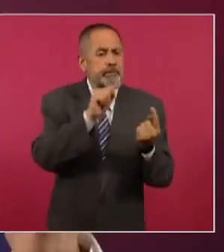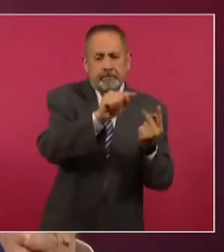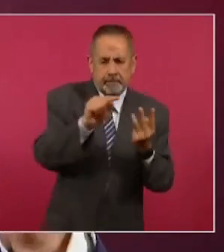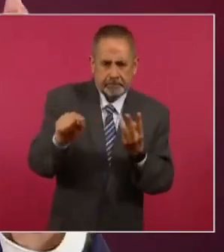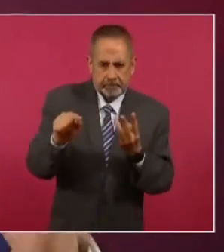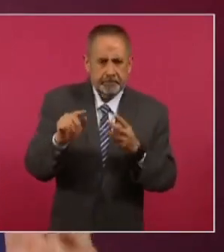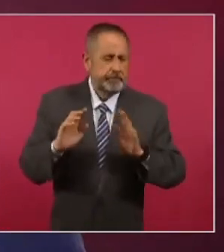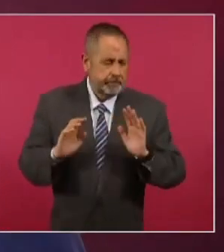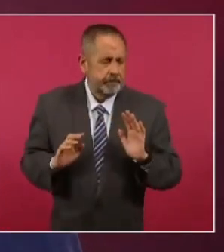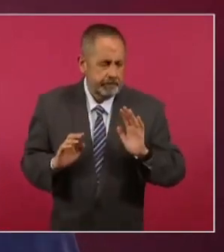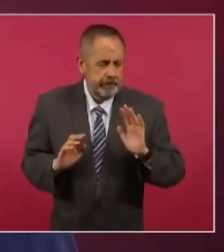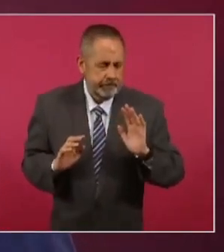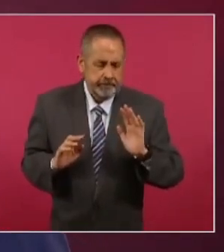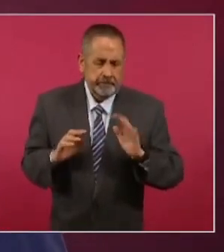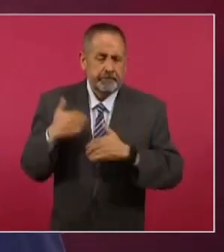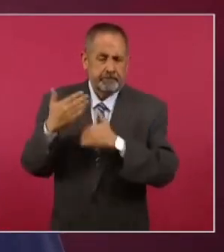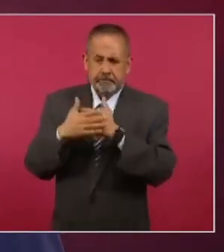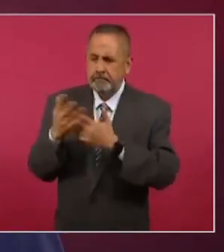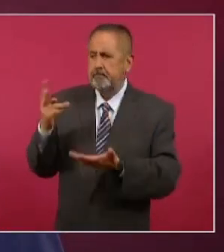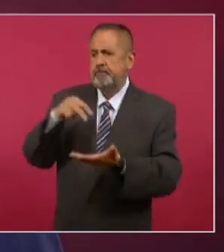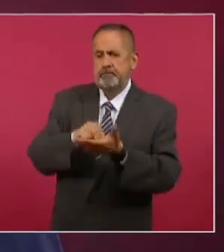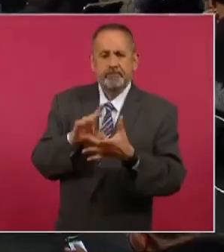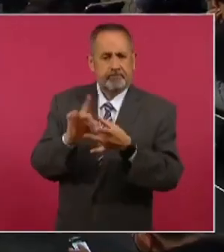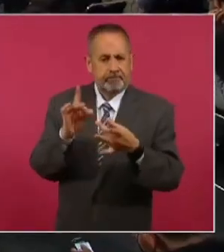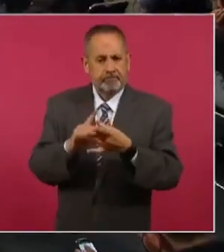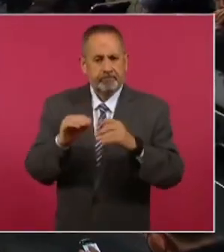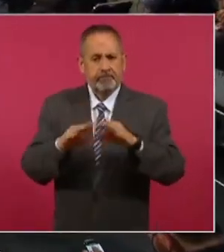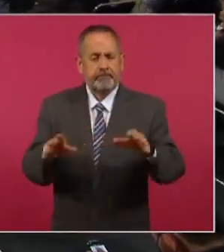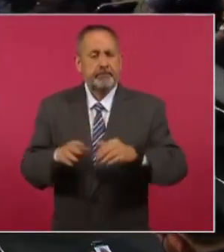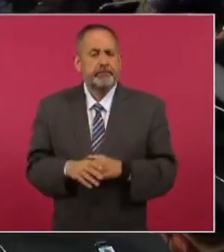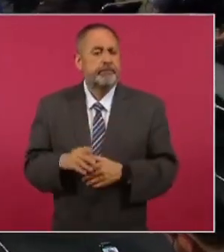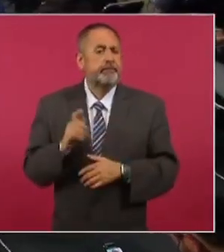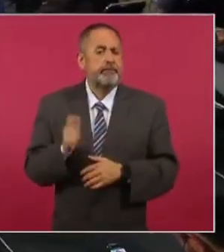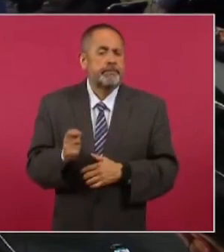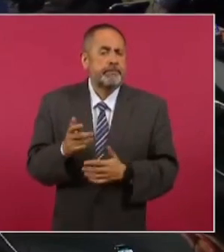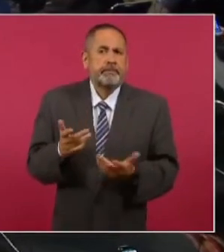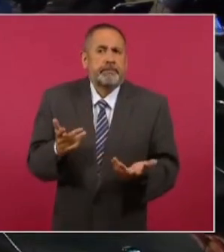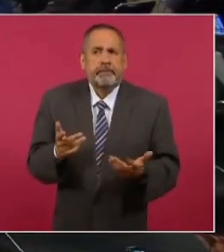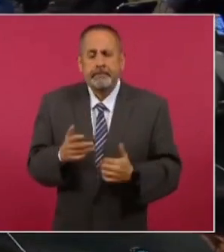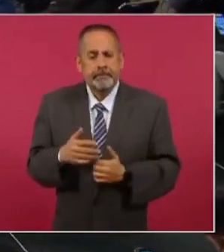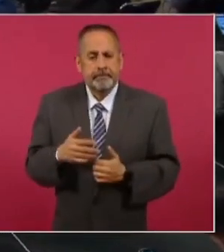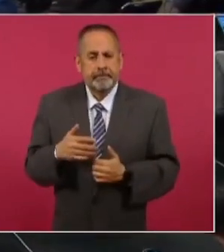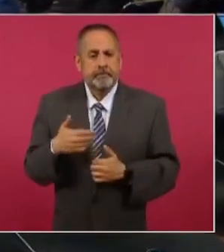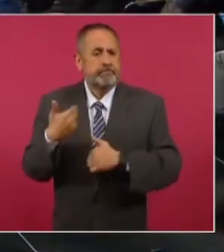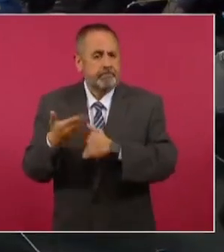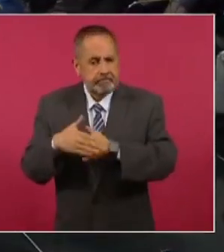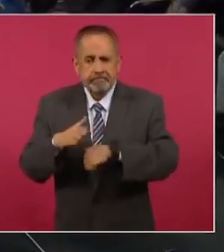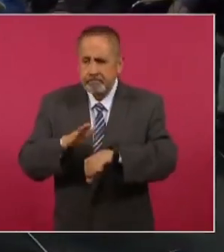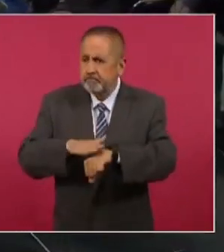todo lo que significa generar más